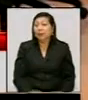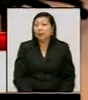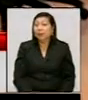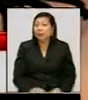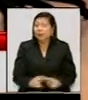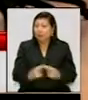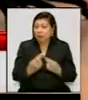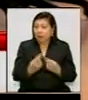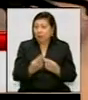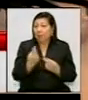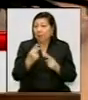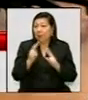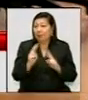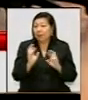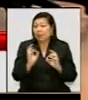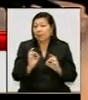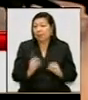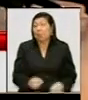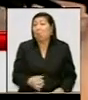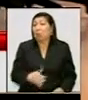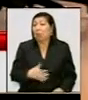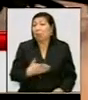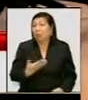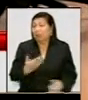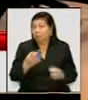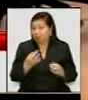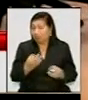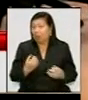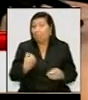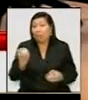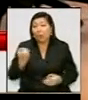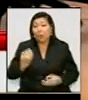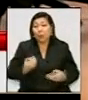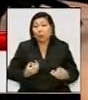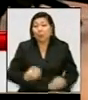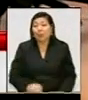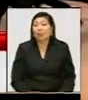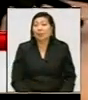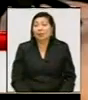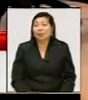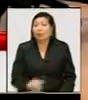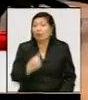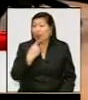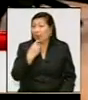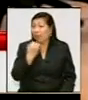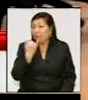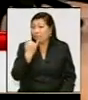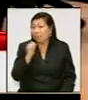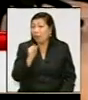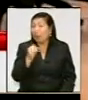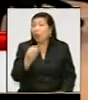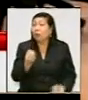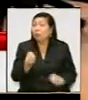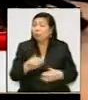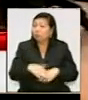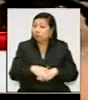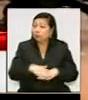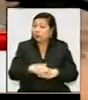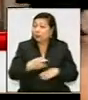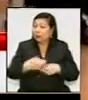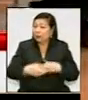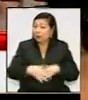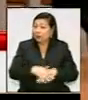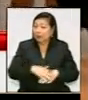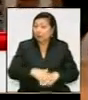sesión para ver si es que podemos oficiar al Poder Judicial y nos informe cuál es el estado procesal de estos